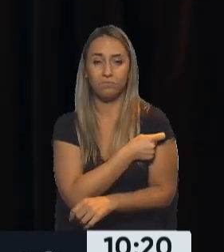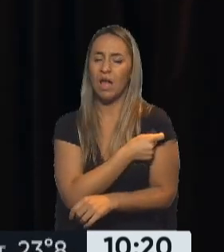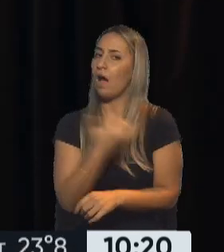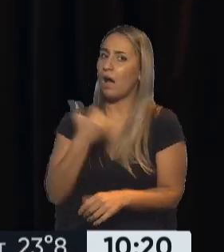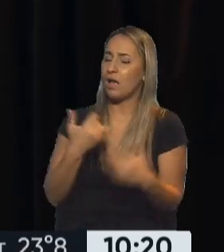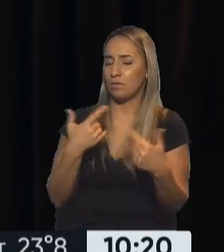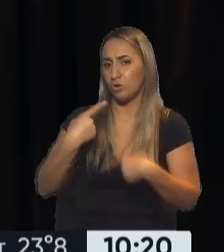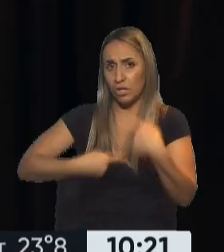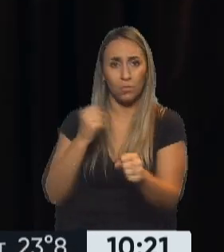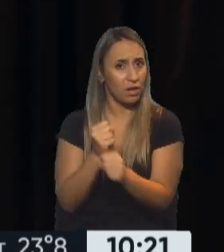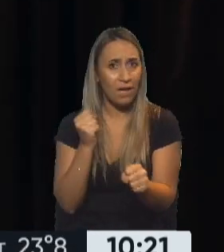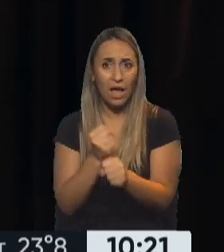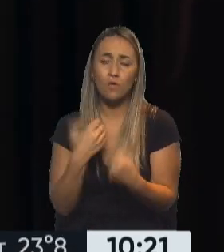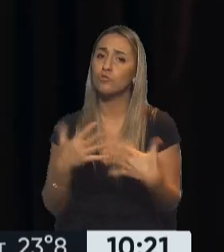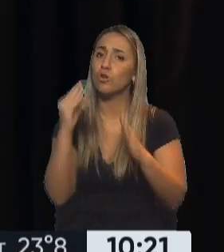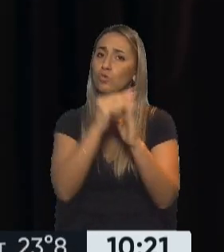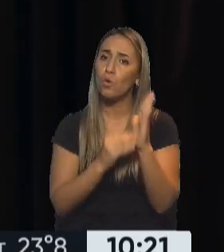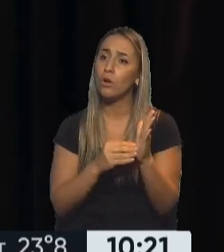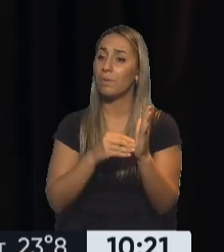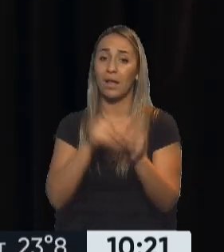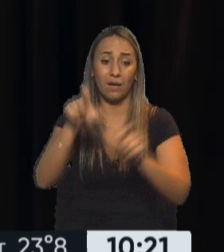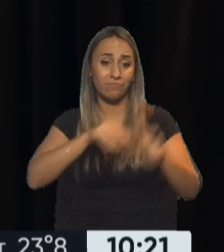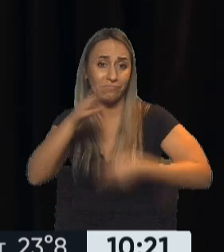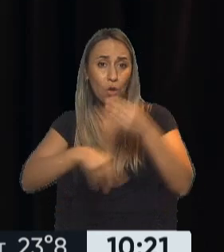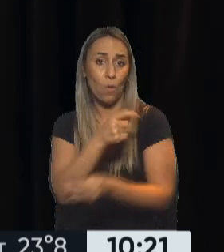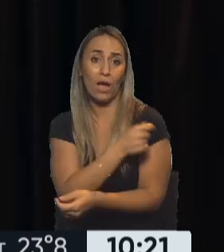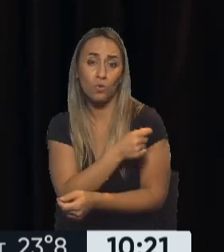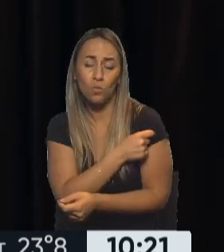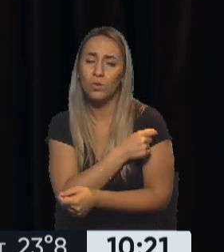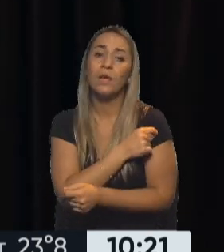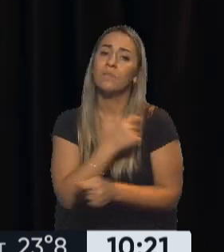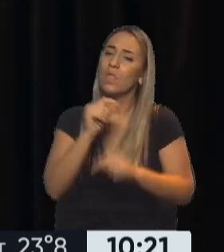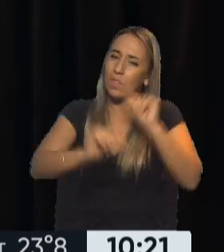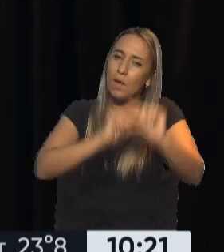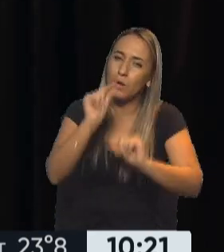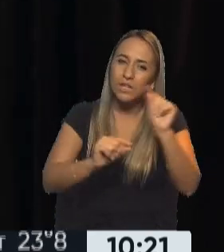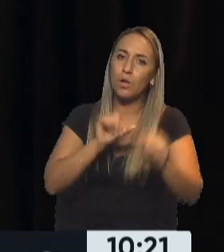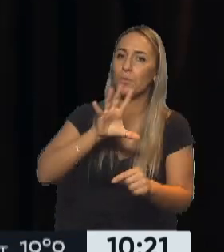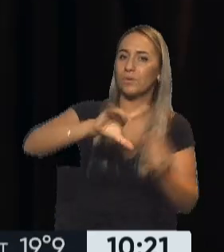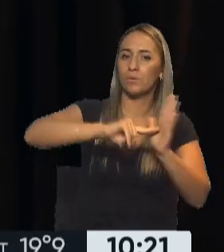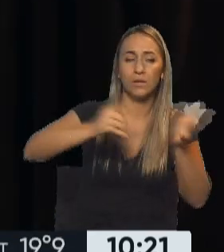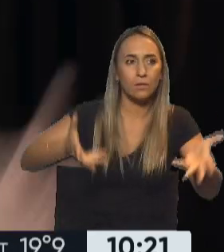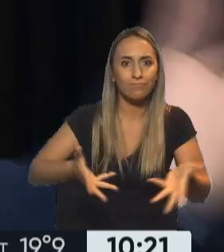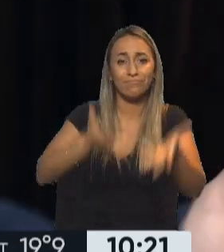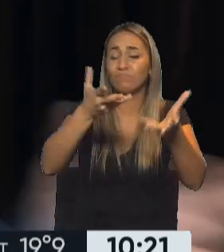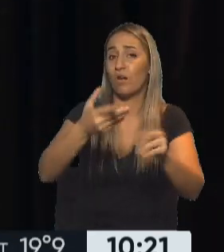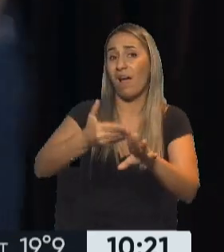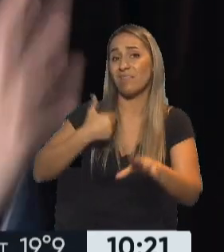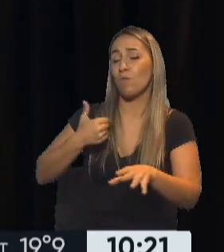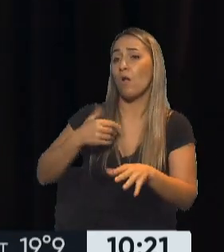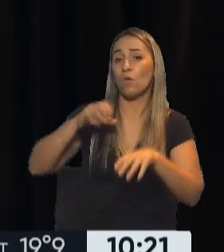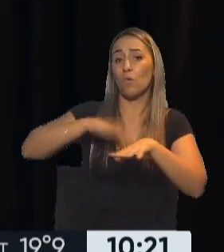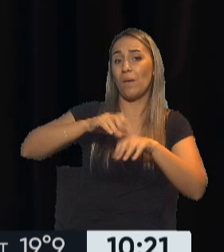de vacunación. Así que la provincia sigue funcionando y seguimos recuperando lo que se perdió en la pandemia. Y antes